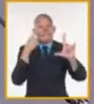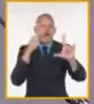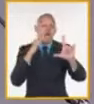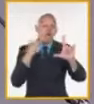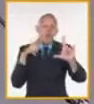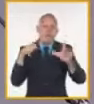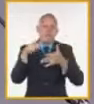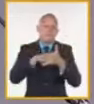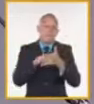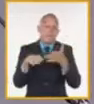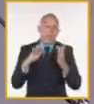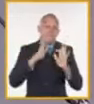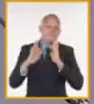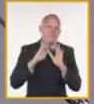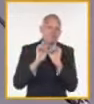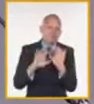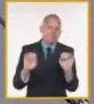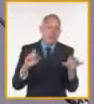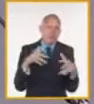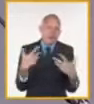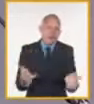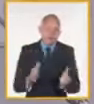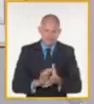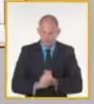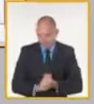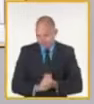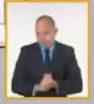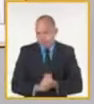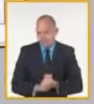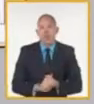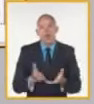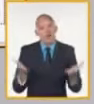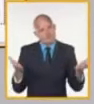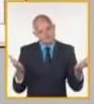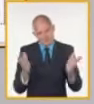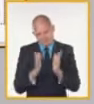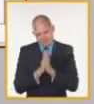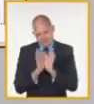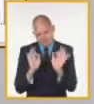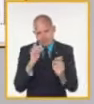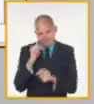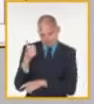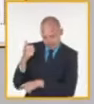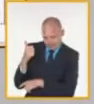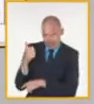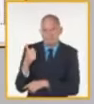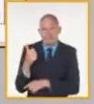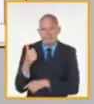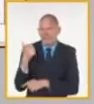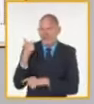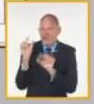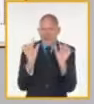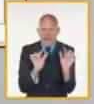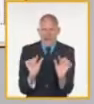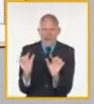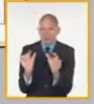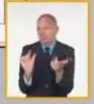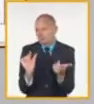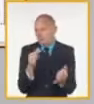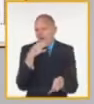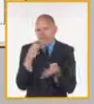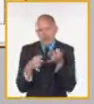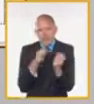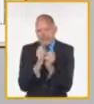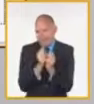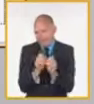informativa ese terrorismo mediático contra contra Cuba y contra cualquier nación o proyecto político que esté en definitiv porque aquí lo que se